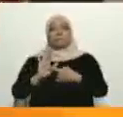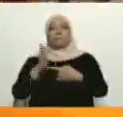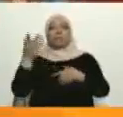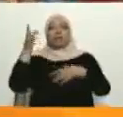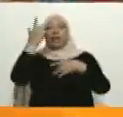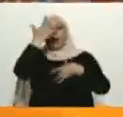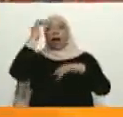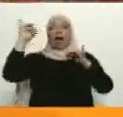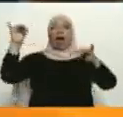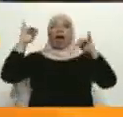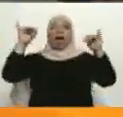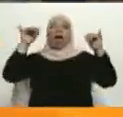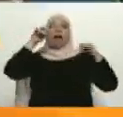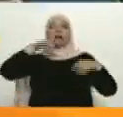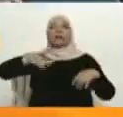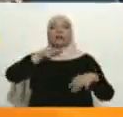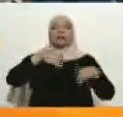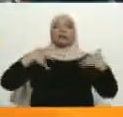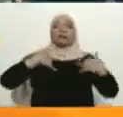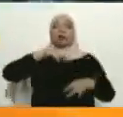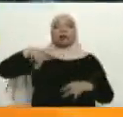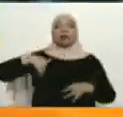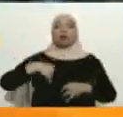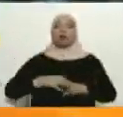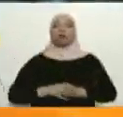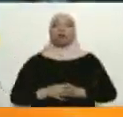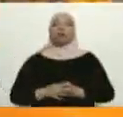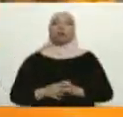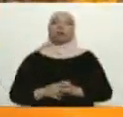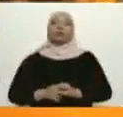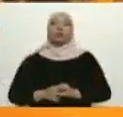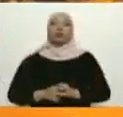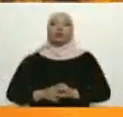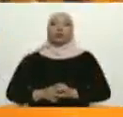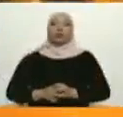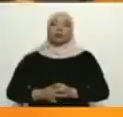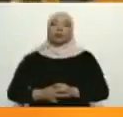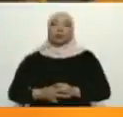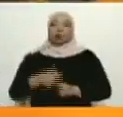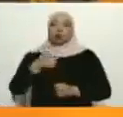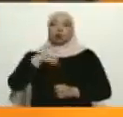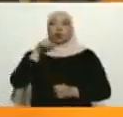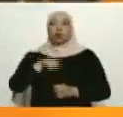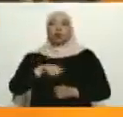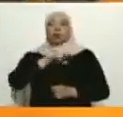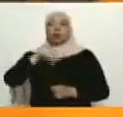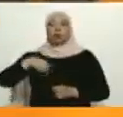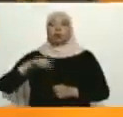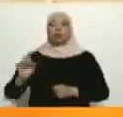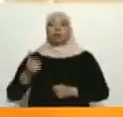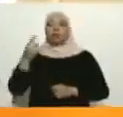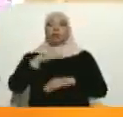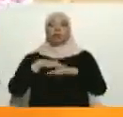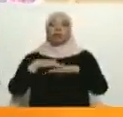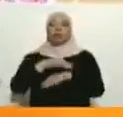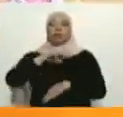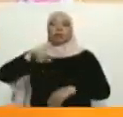carnavales cada uno más espectaculares que los otros realmente las imágenes yo tendría que decirlo de primer nivel